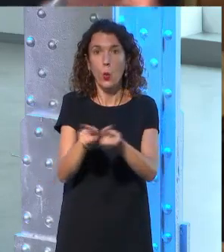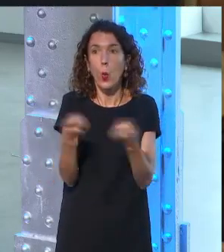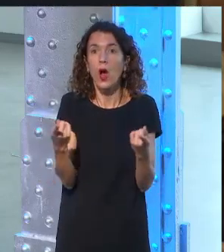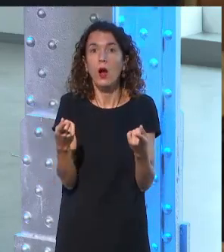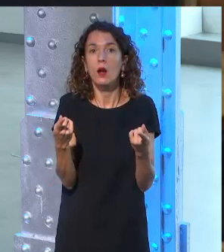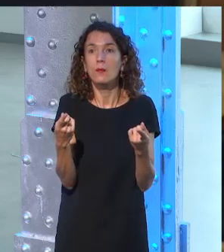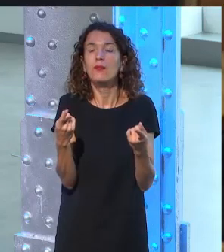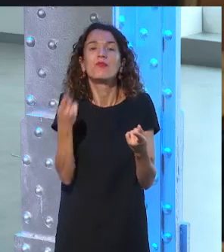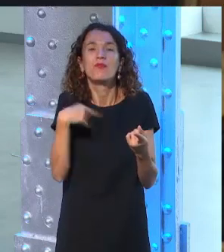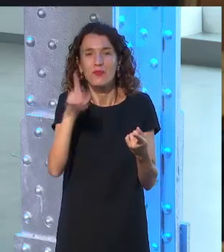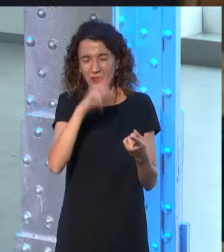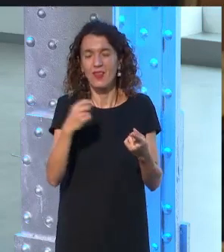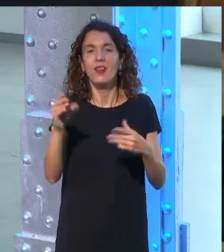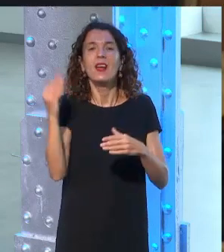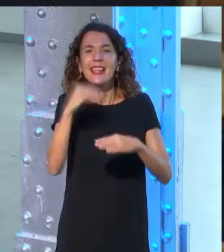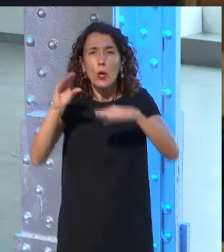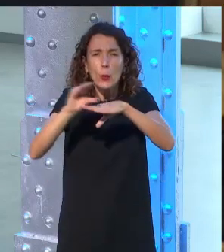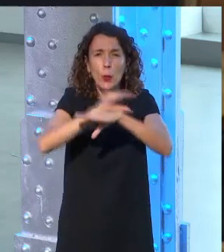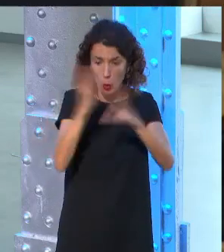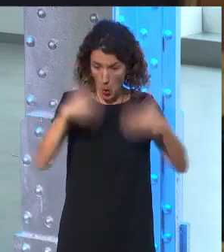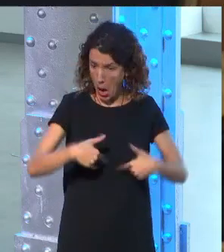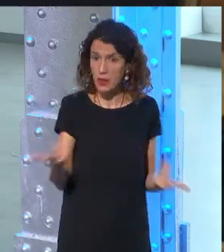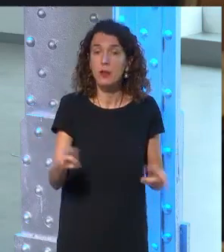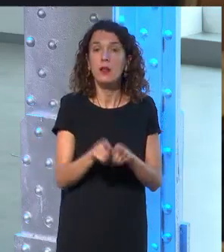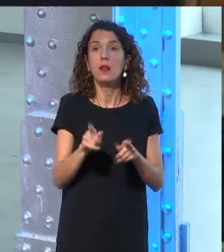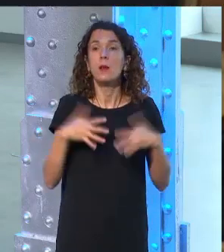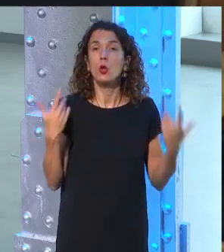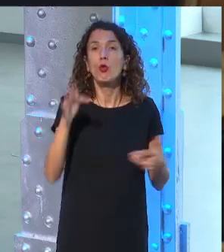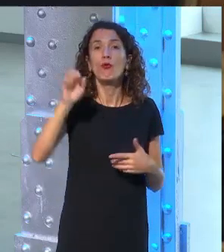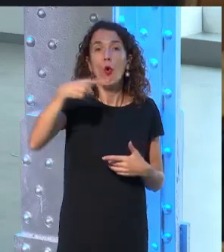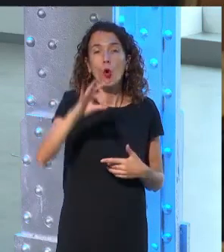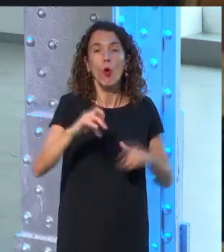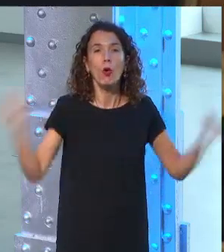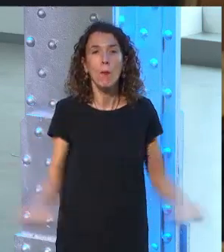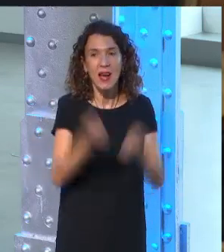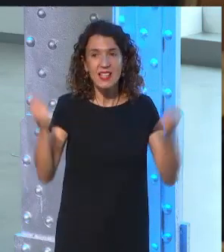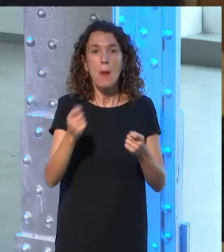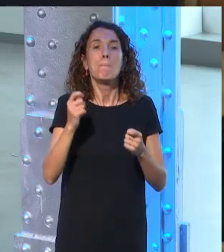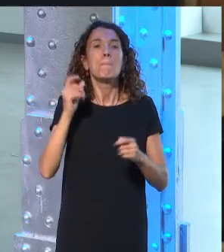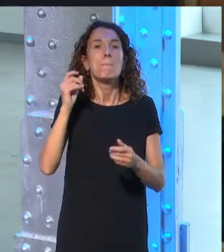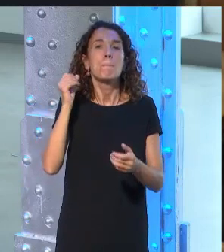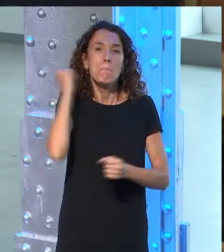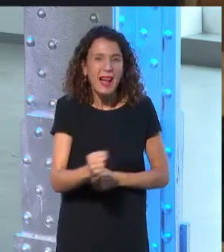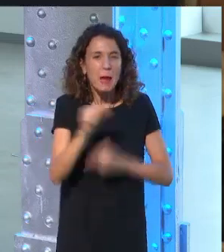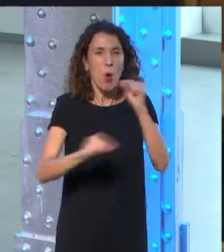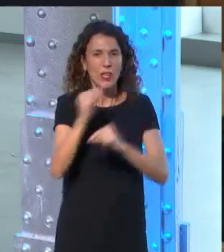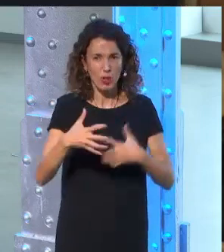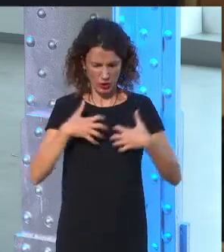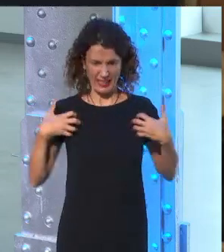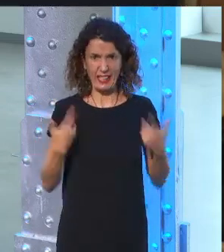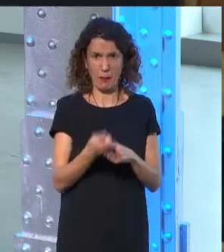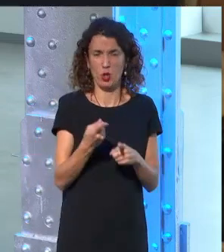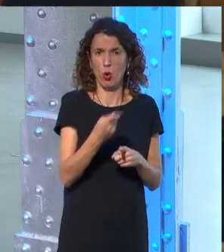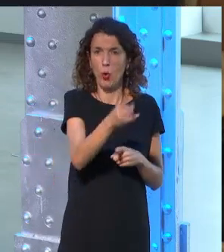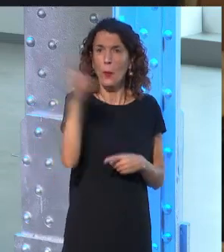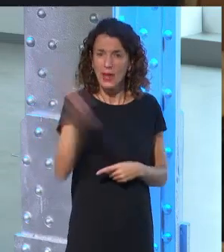un dedo de hielo cuando lo dejas en invierno. O que ahora de pronto Fogo te saca una campaña en la que mata mosquito tigre. Que dices, pero si el mosquito tigre era